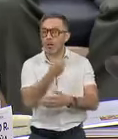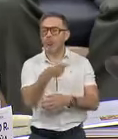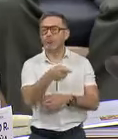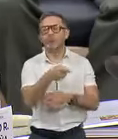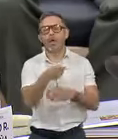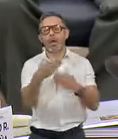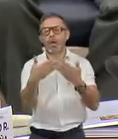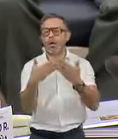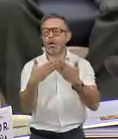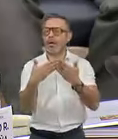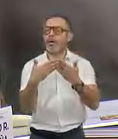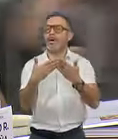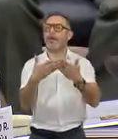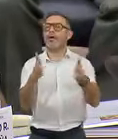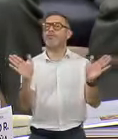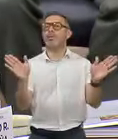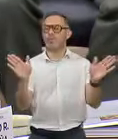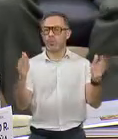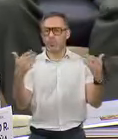a